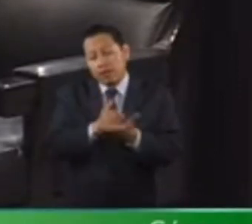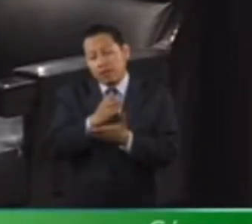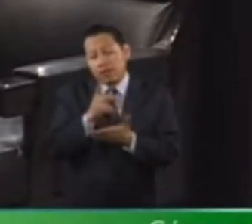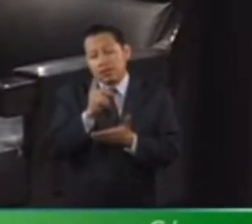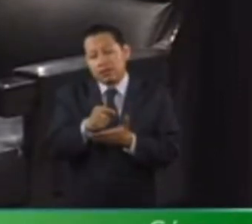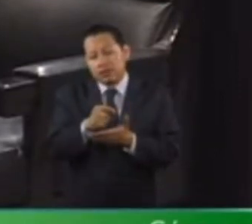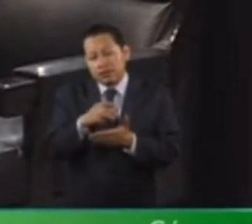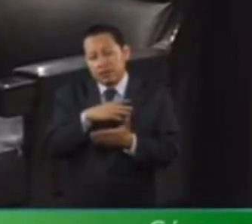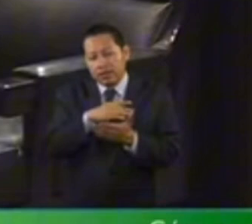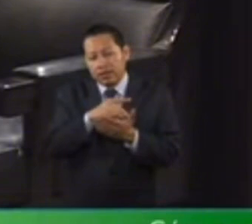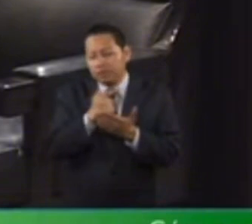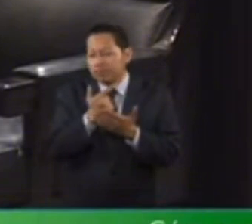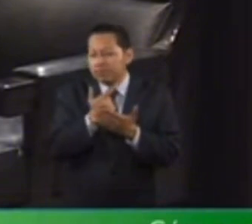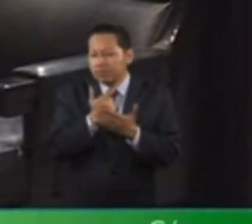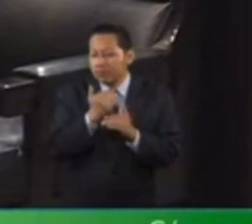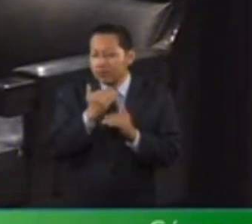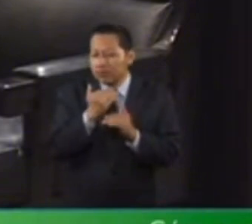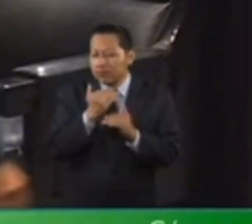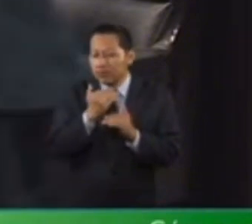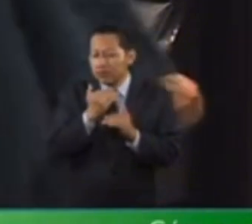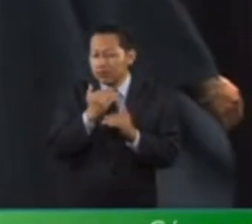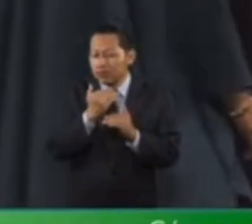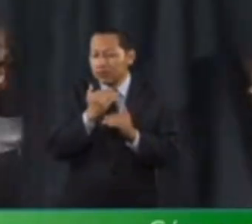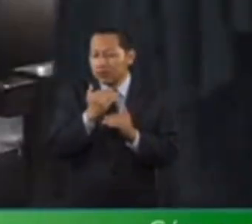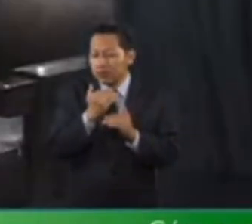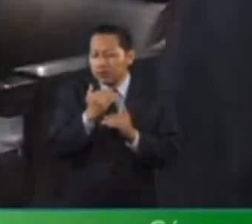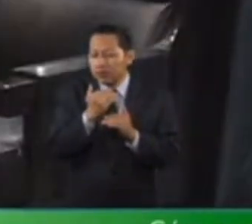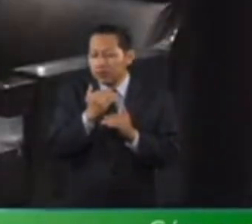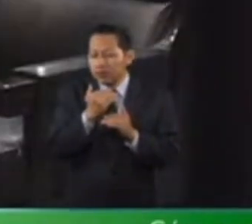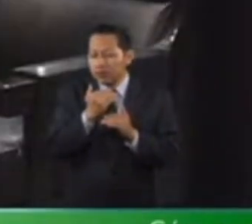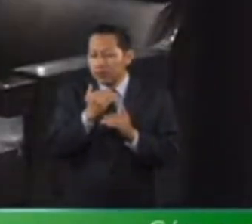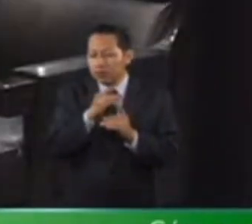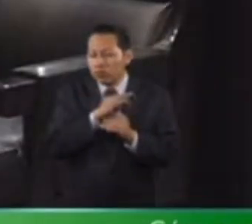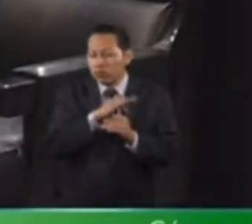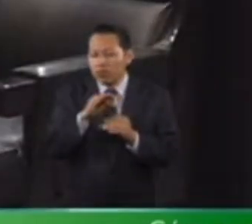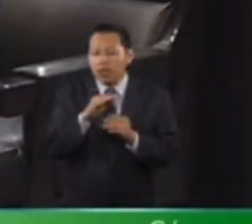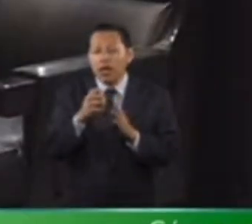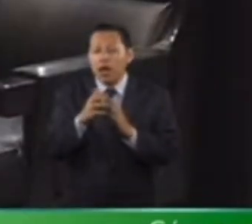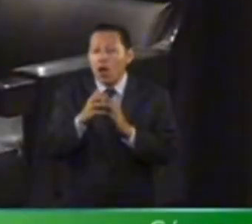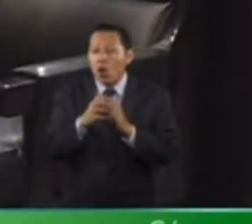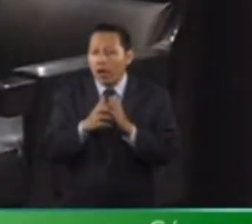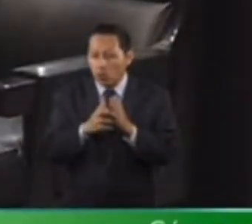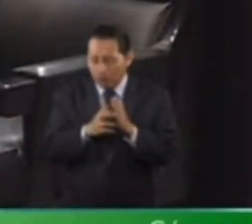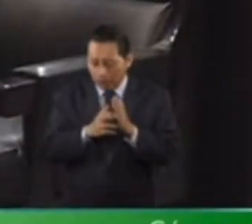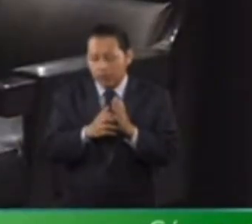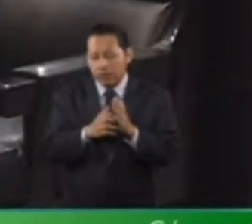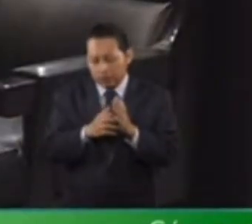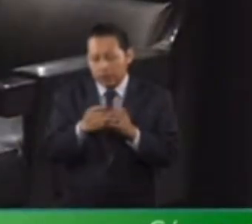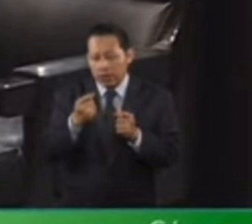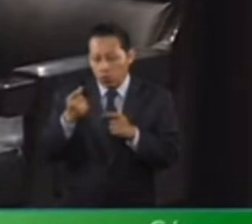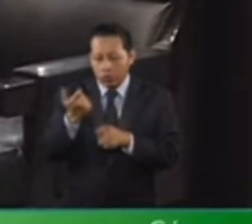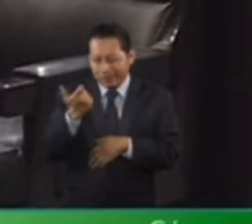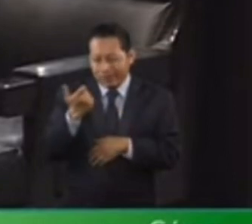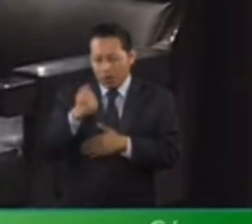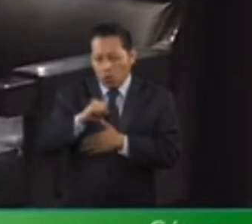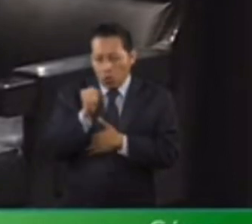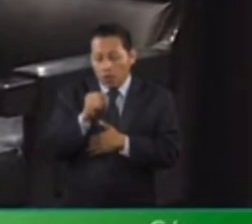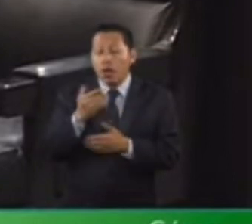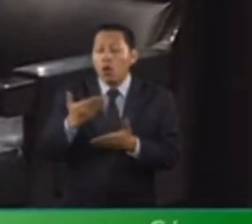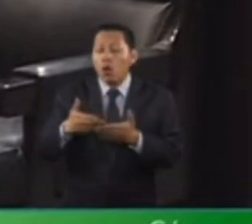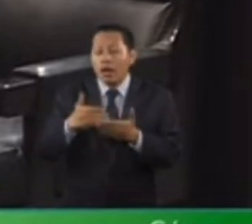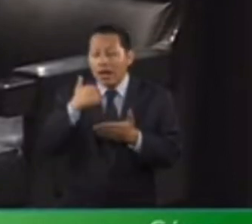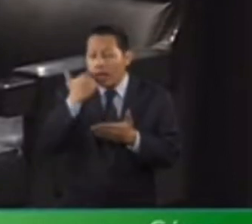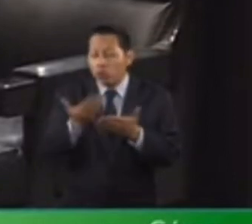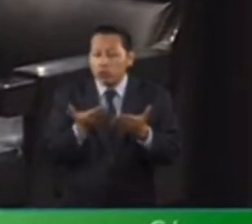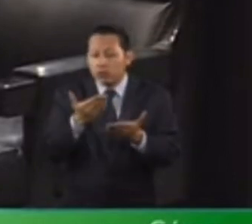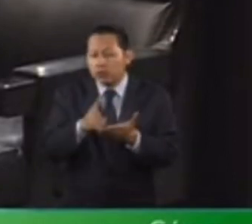de ahorradores, de retención en contra de los ahorradores. Esta vez teníamos varias para apoyar a